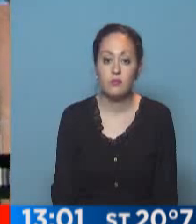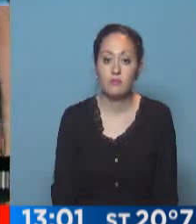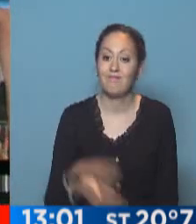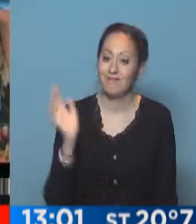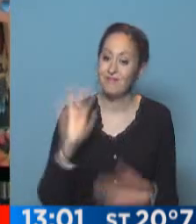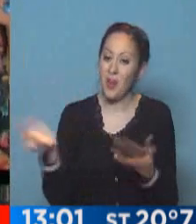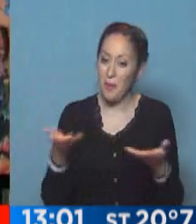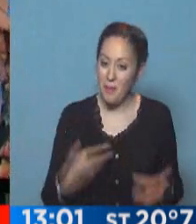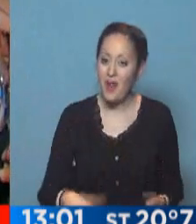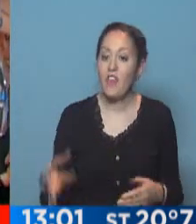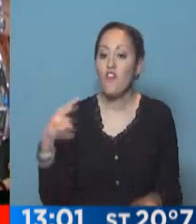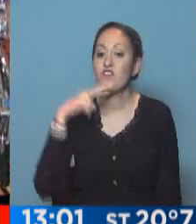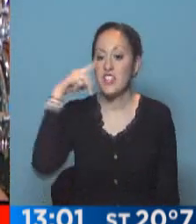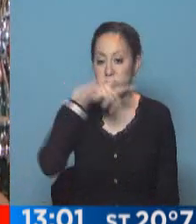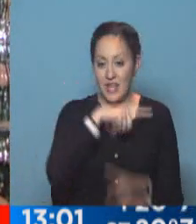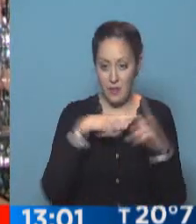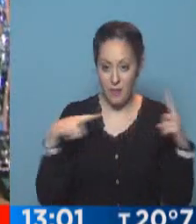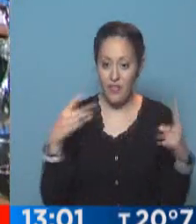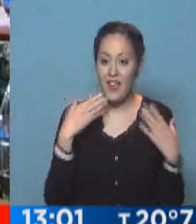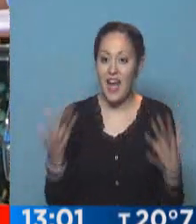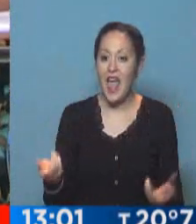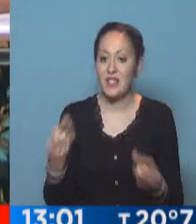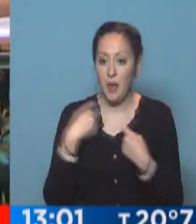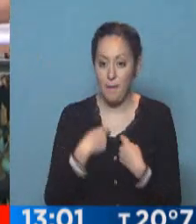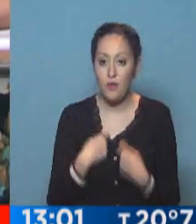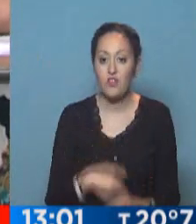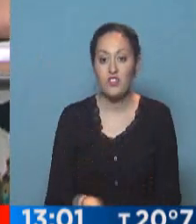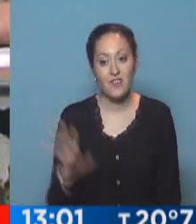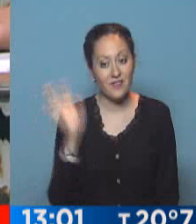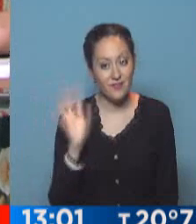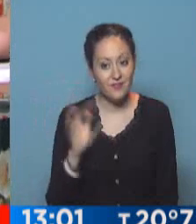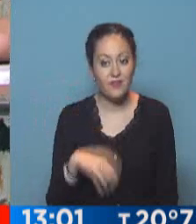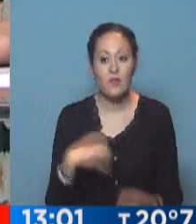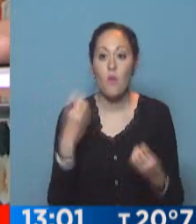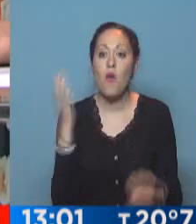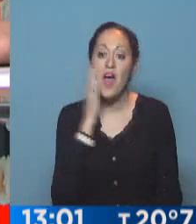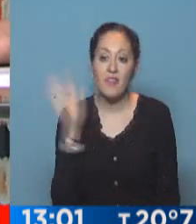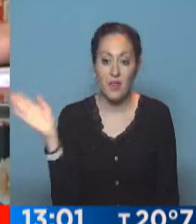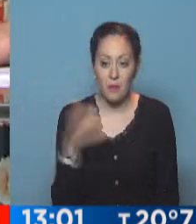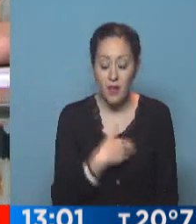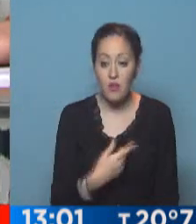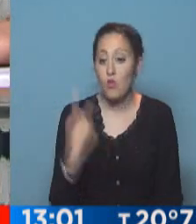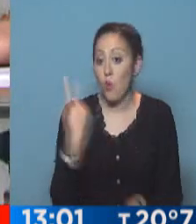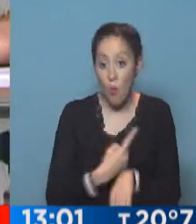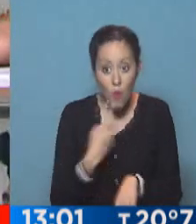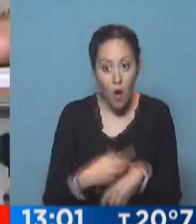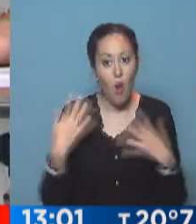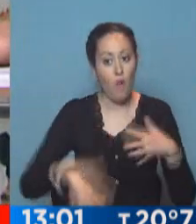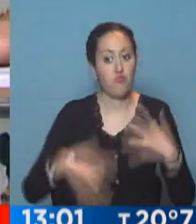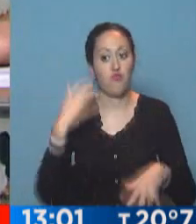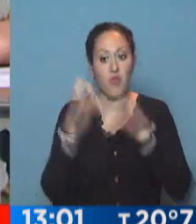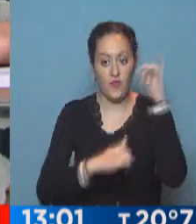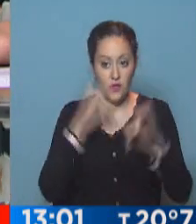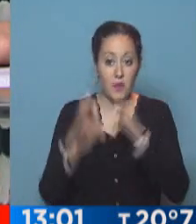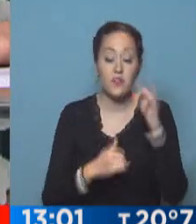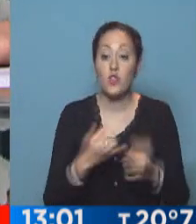Hola Bienvenidos a visión 7 mediodía Muchas gracias por acompañarnos Hola Gabi Cómo va muy buenas tardes para todos tenemos una hora por delante y mucha información para compartir